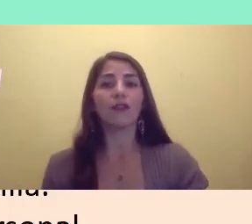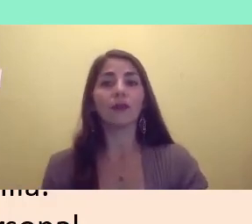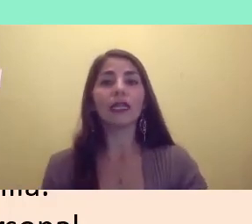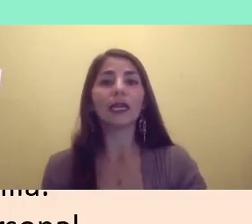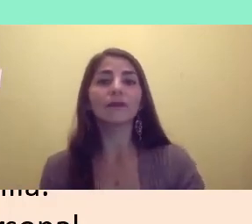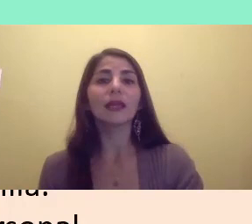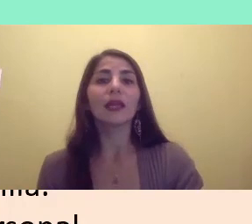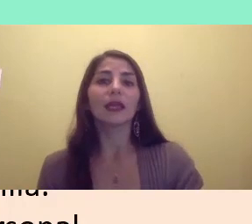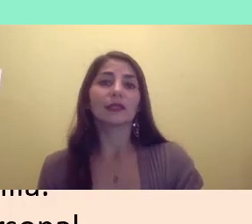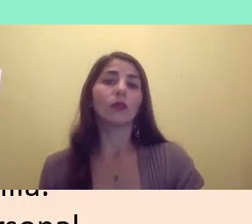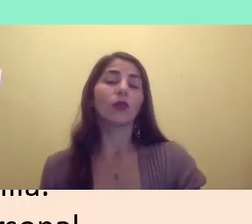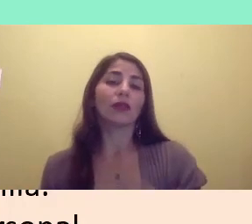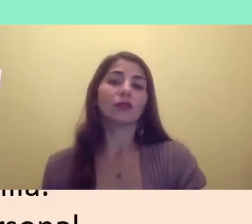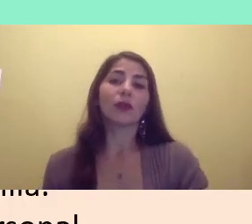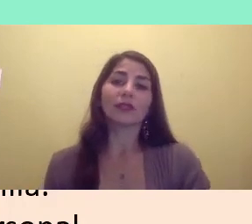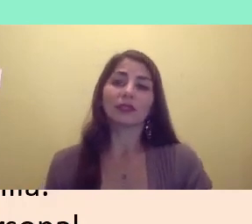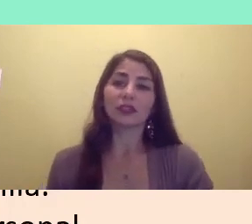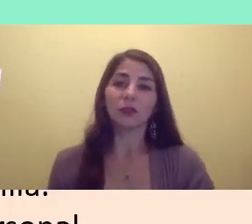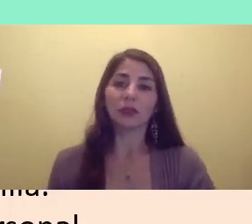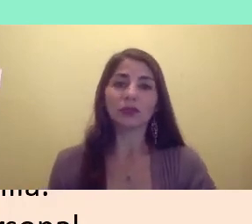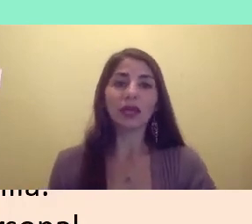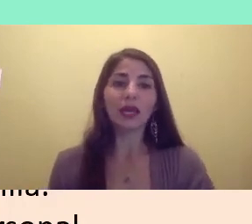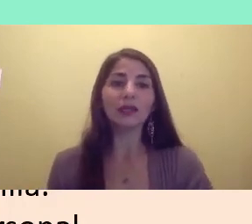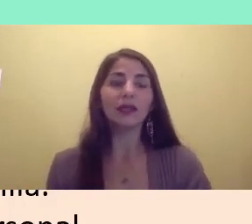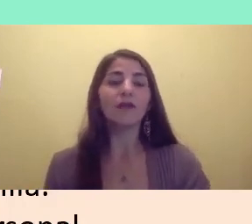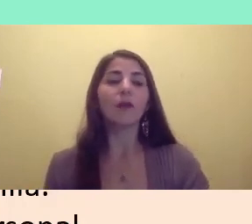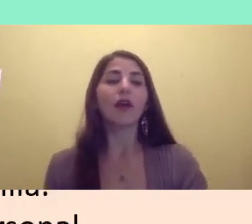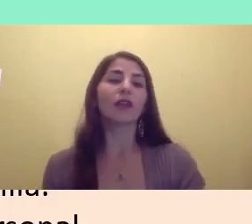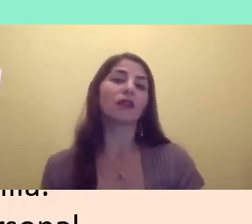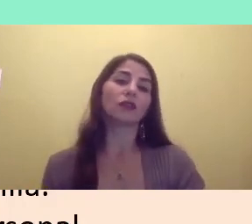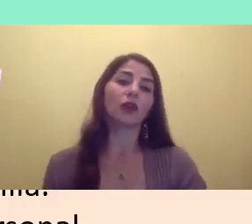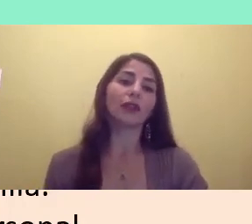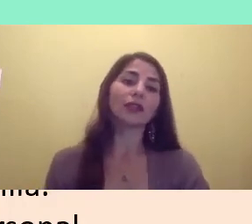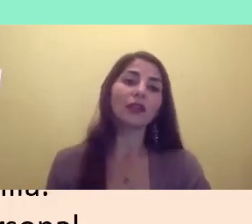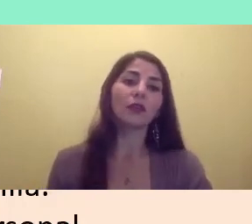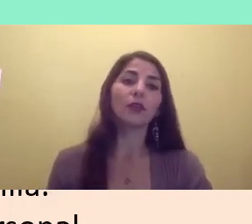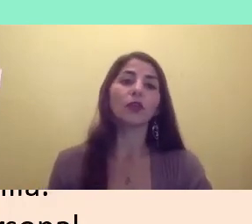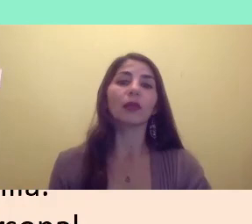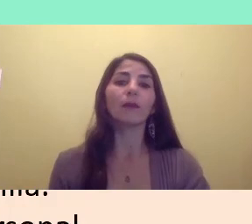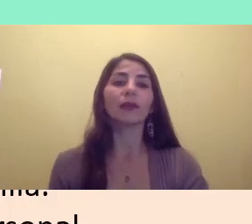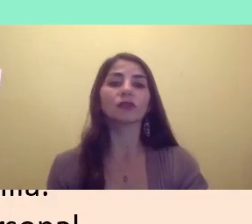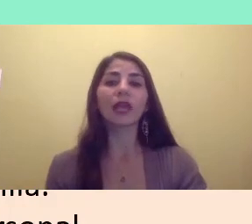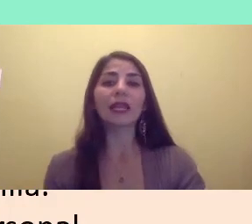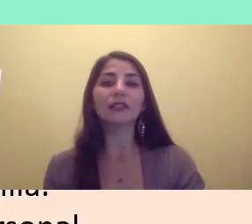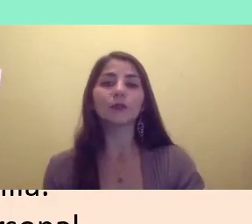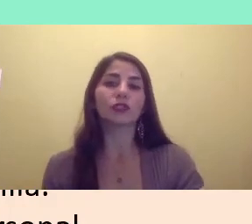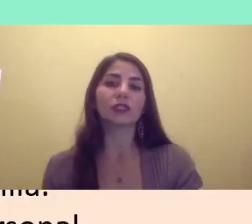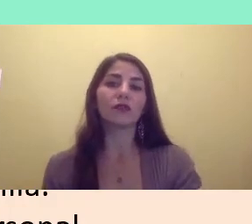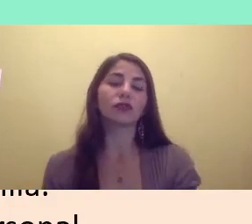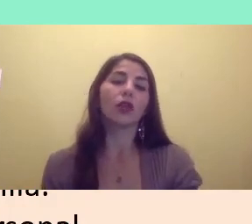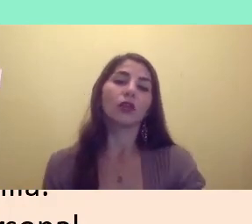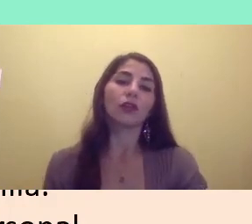conceptos de la familia, cómo hacer una presentación personal, vamos a ver distintos adjetivos, pronombres